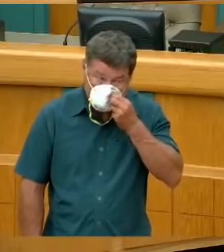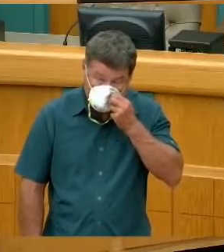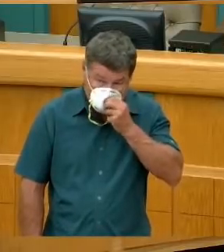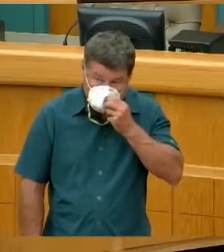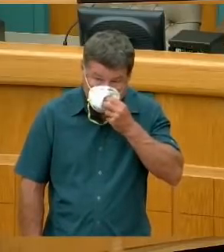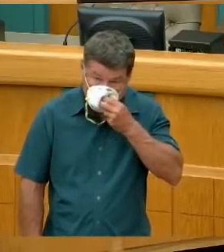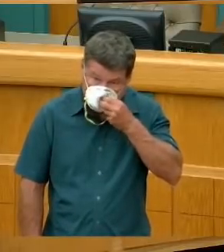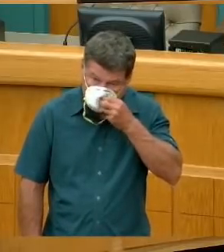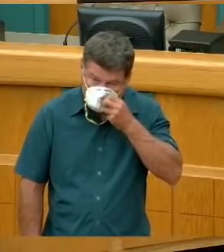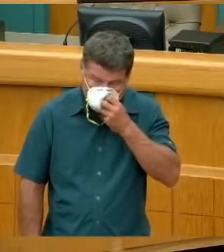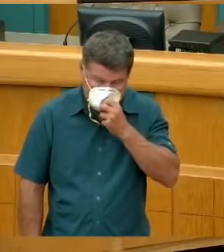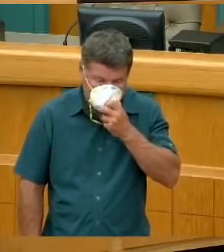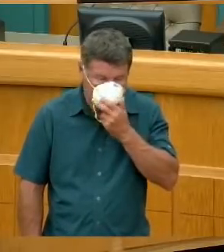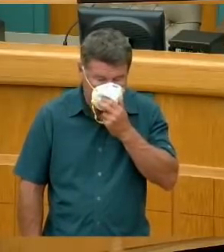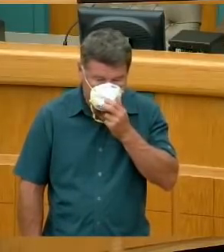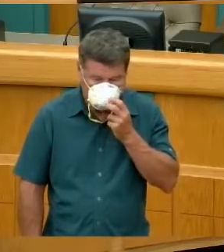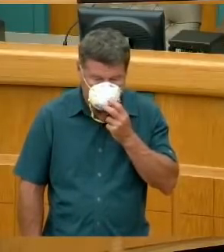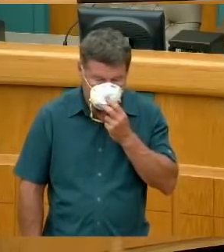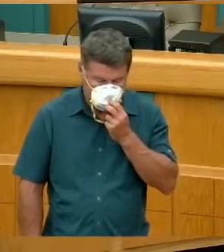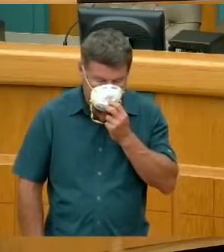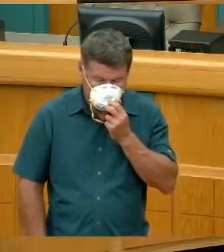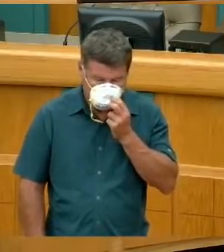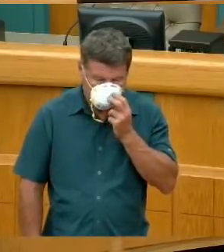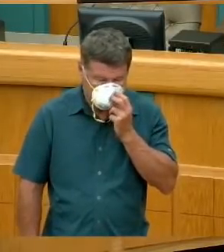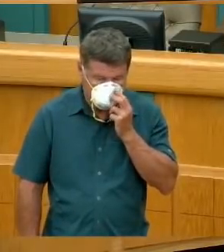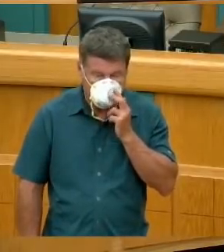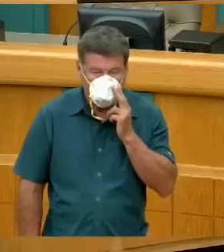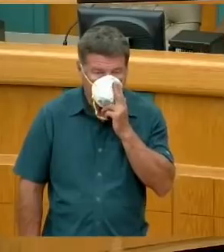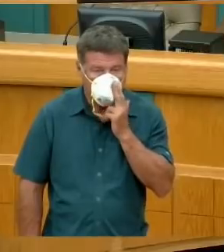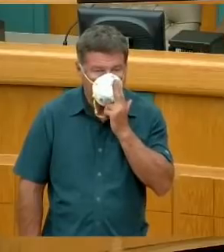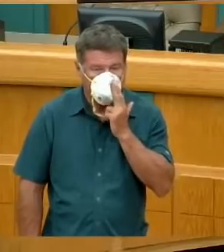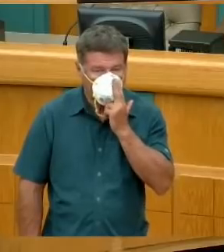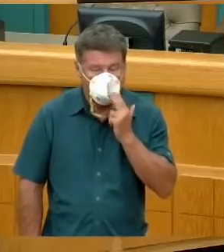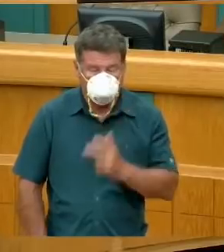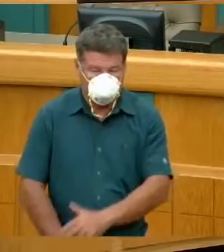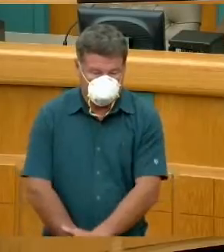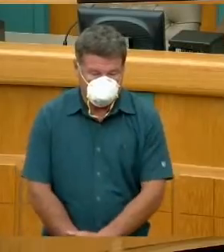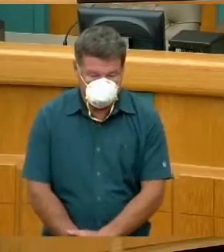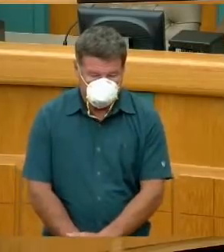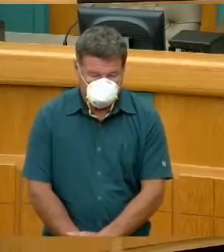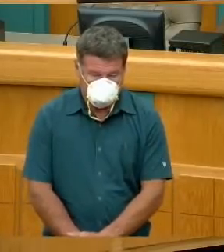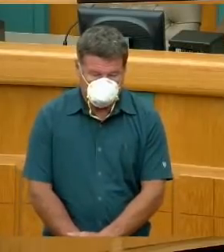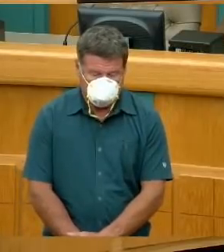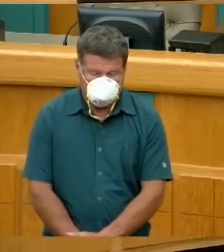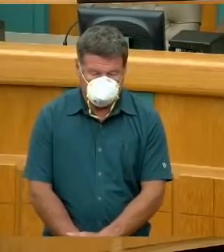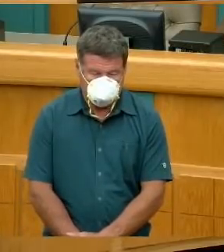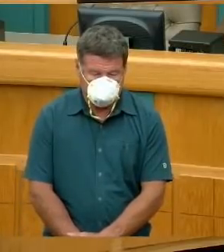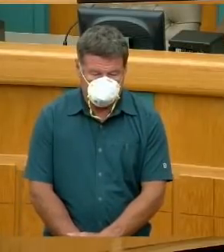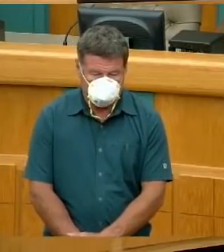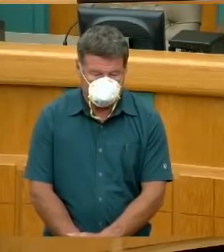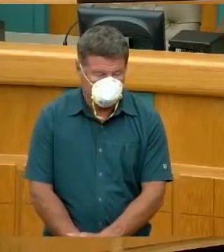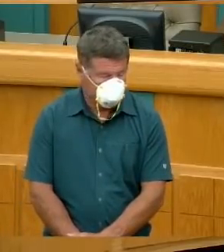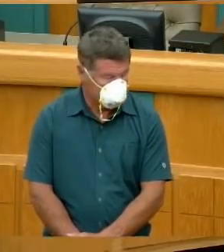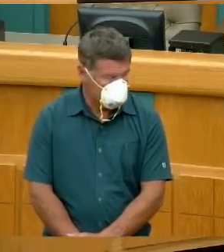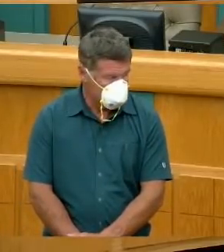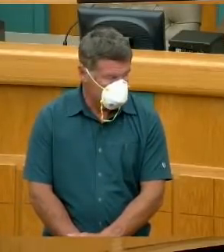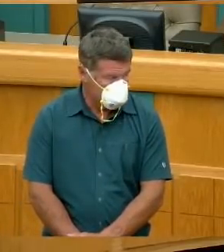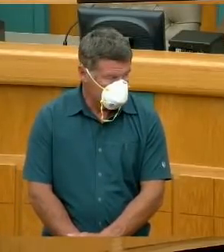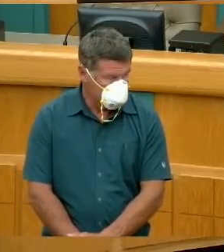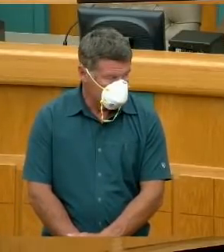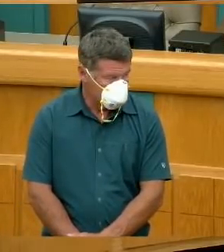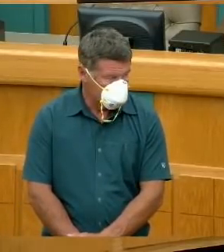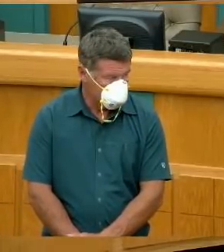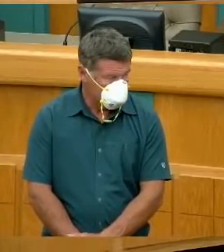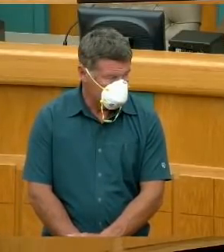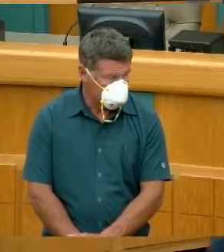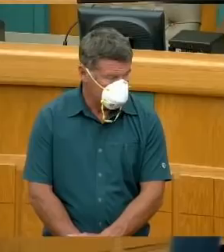segundos para lavarse completamente las manos. No se toque los ojos, la nariz o la boca con las manos sucias. Puede infectarse con el virus